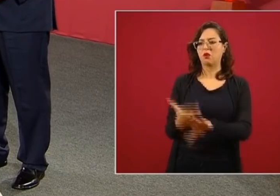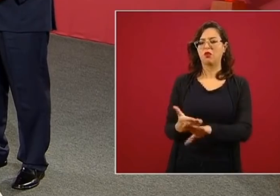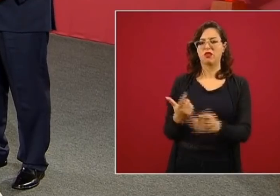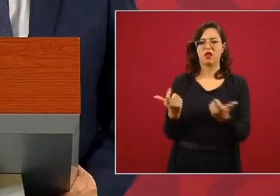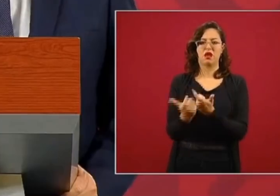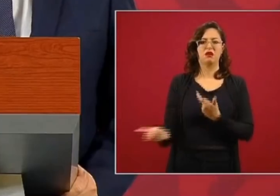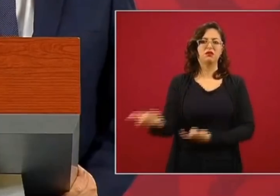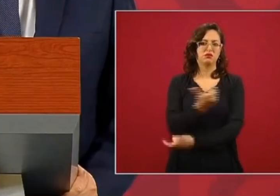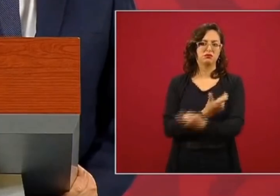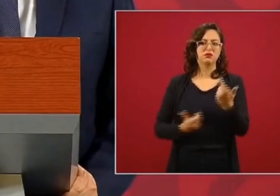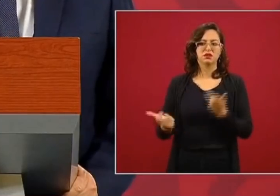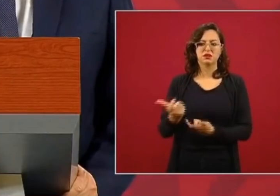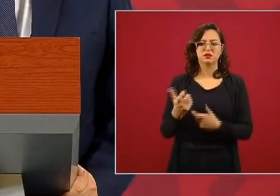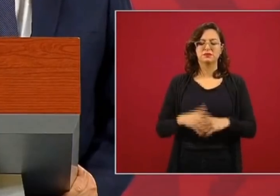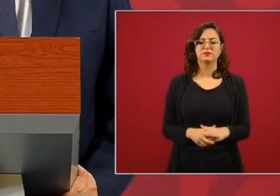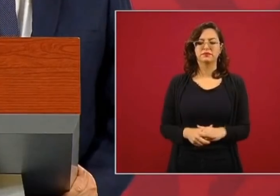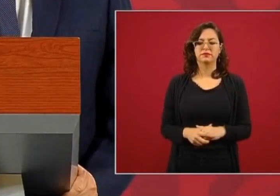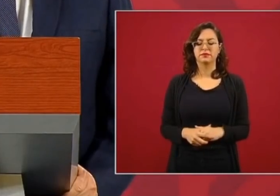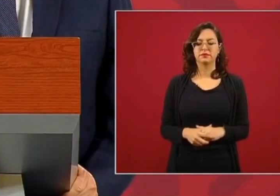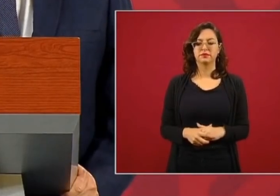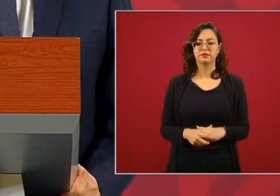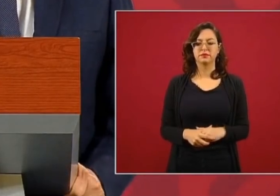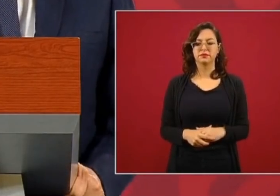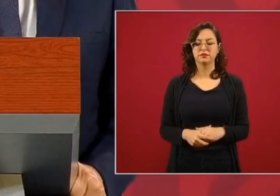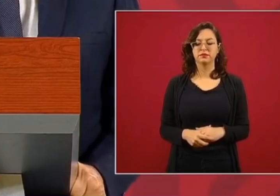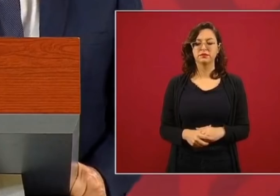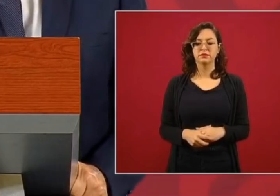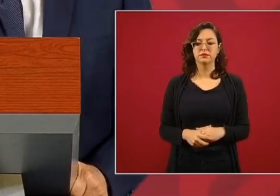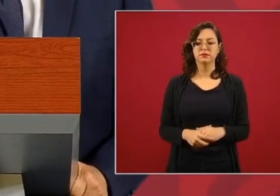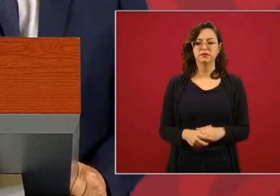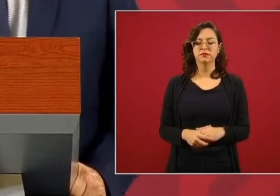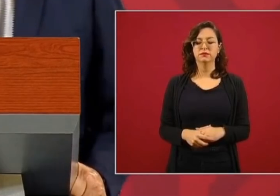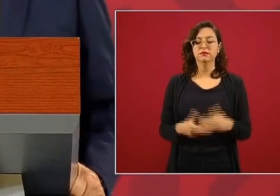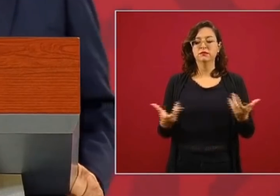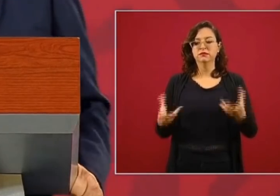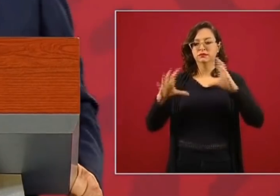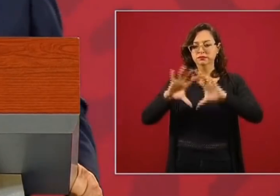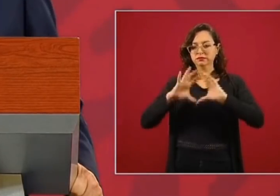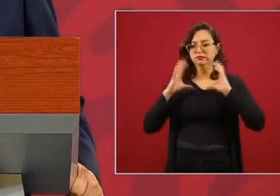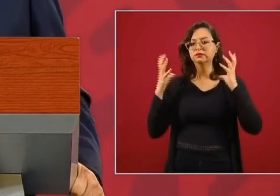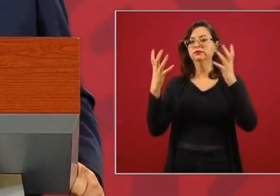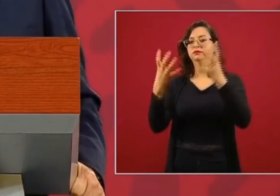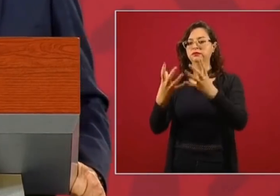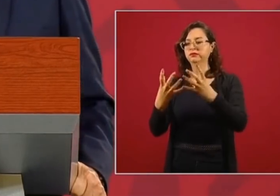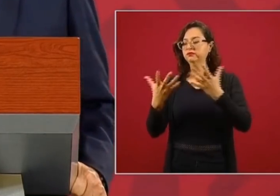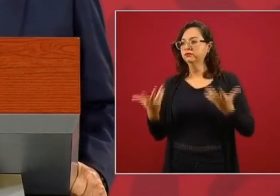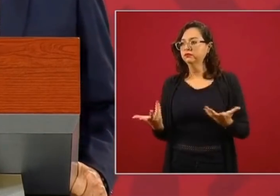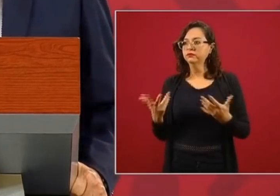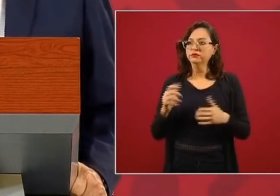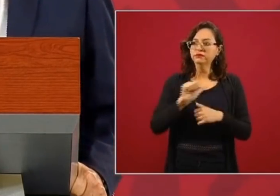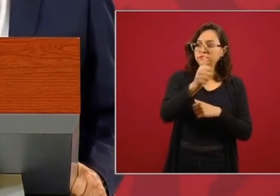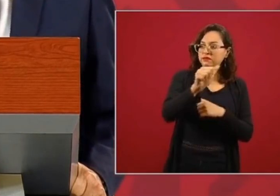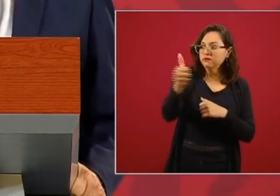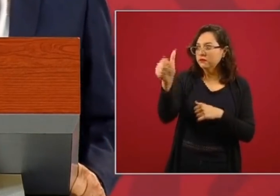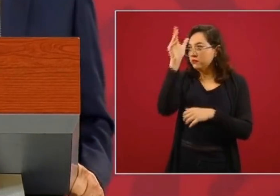ninguna otra región del mundo se está contemplando un tratado así, un